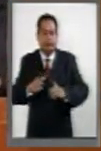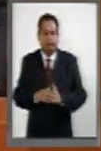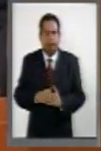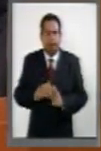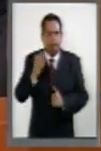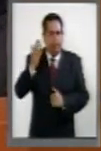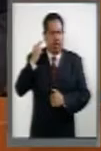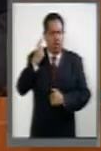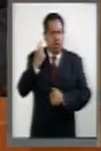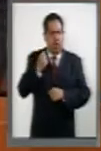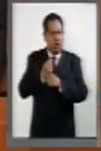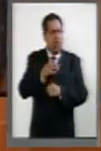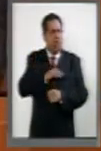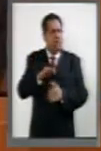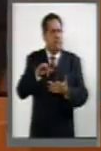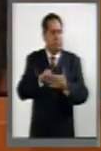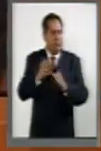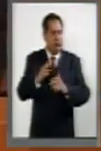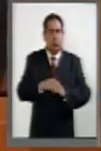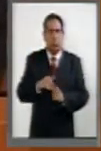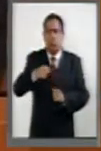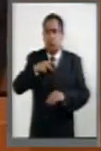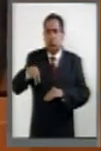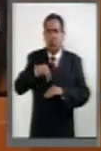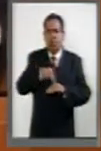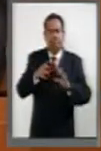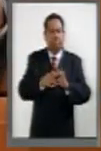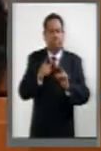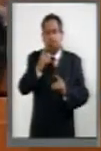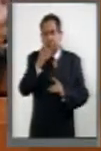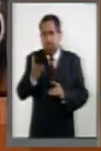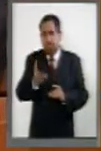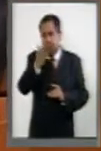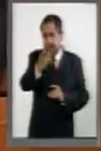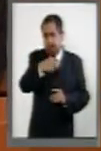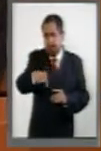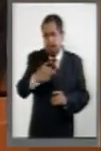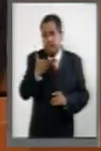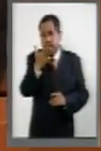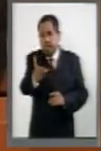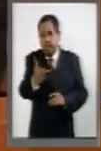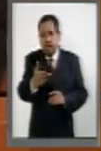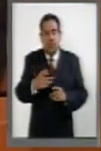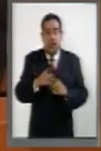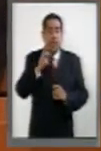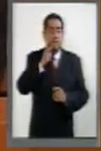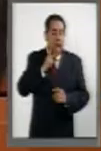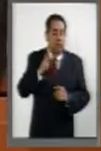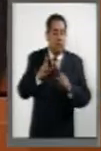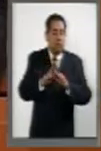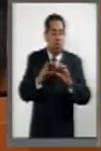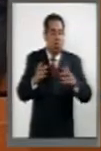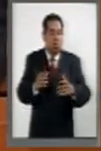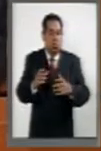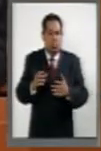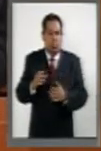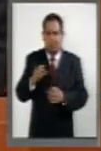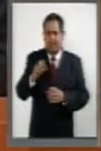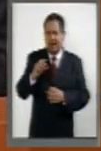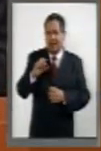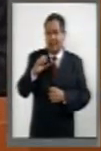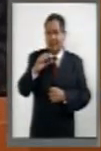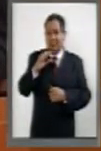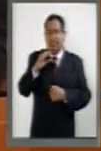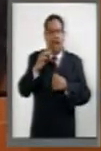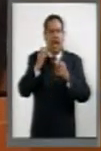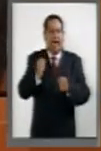de hecho, vine a presentar en esta misma tribuna un punto en el que solicité de nueva cuenta que tanto Pemex como la CEA, la Agencia Nacional